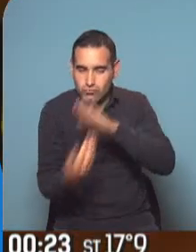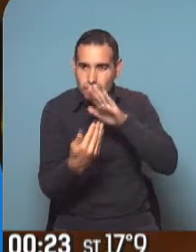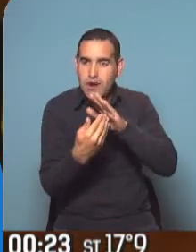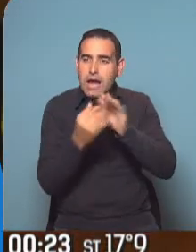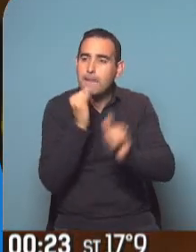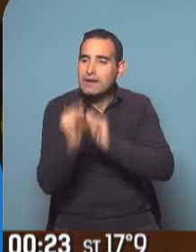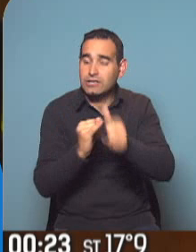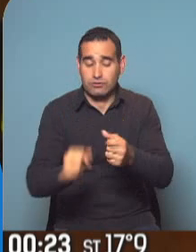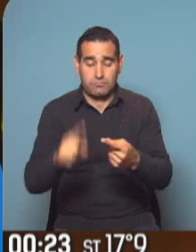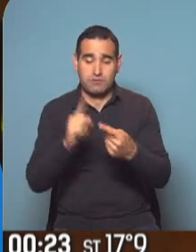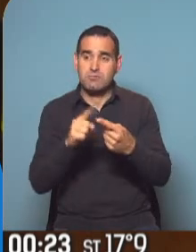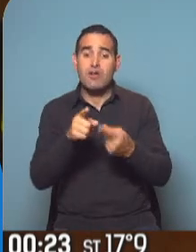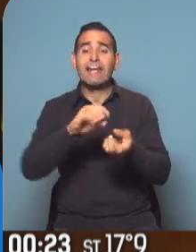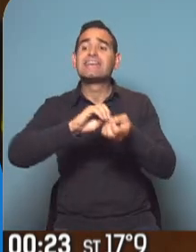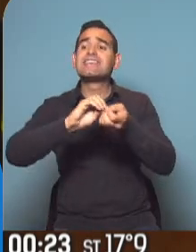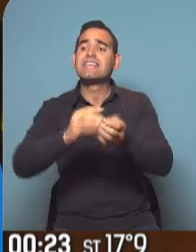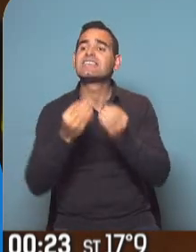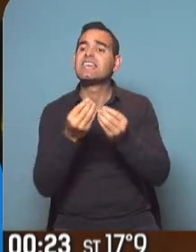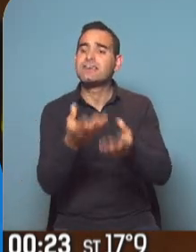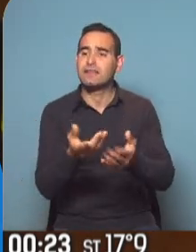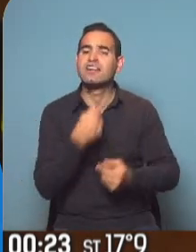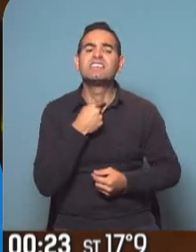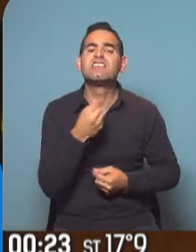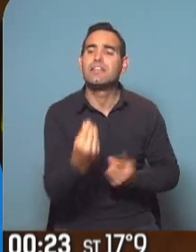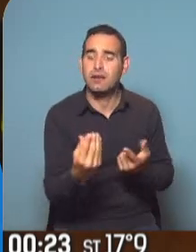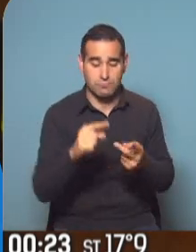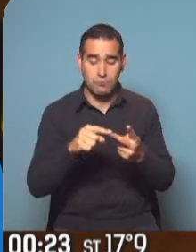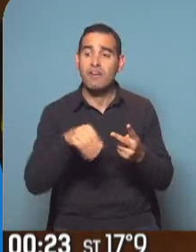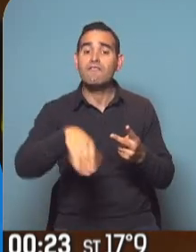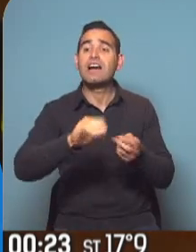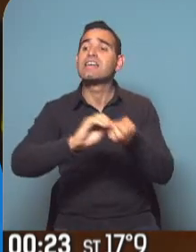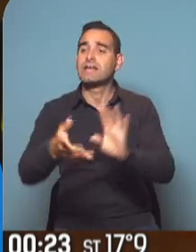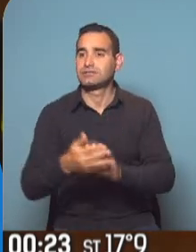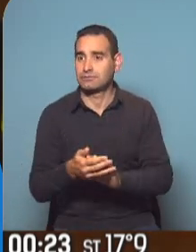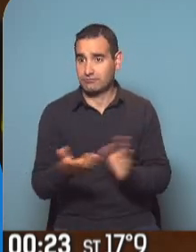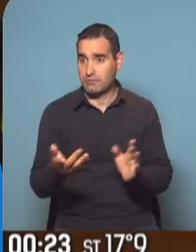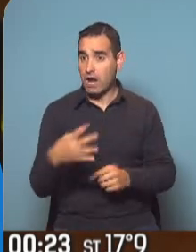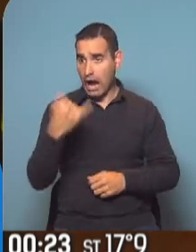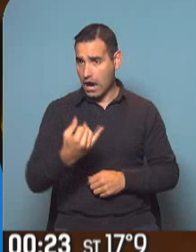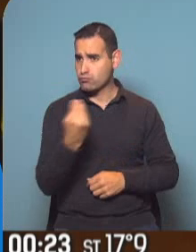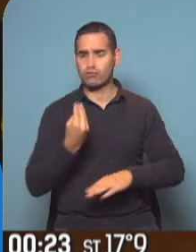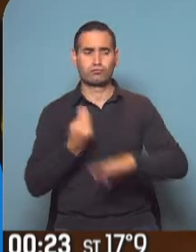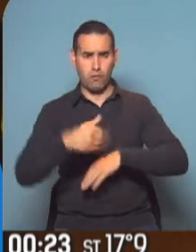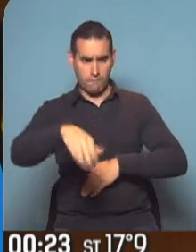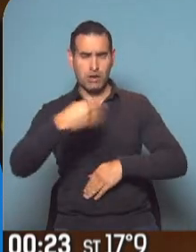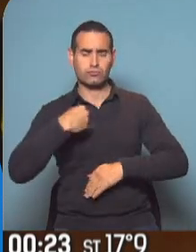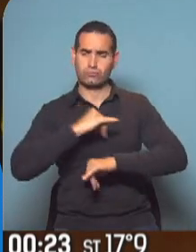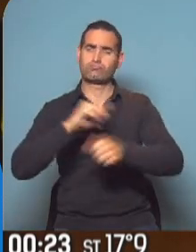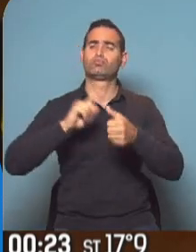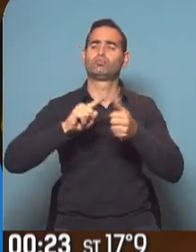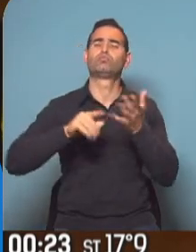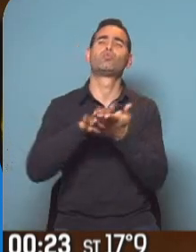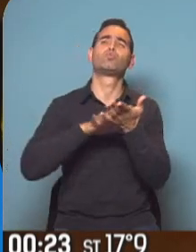A, qué quiere hacer y B, cómo. Porque hoy escuchamos una sarta de ofertas sobre los que vienen van a arreglar la